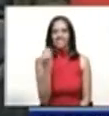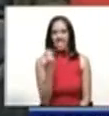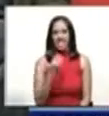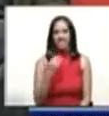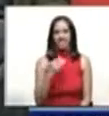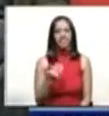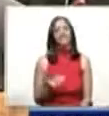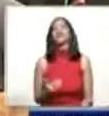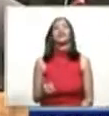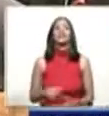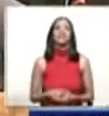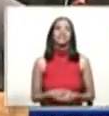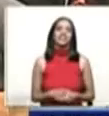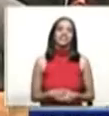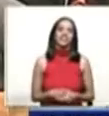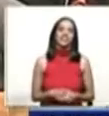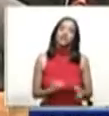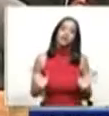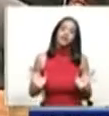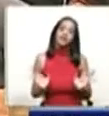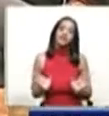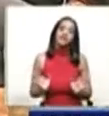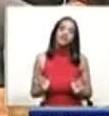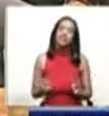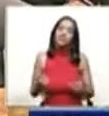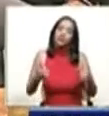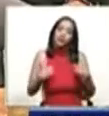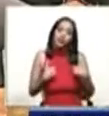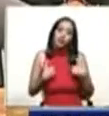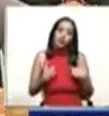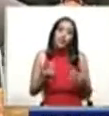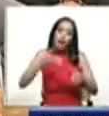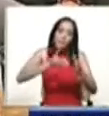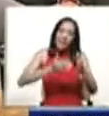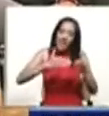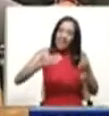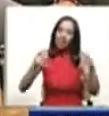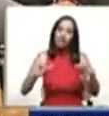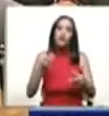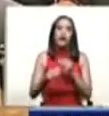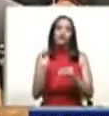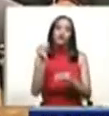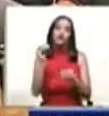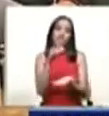que jugaron fútbol ahí en Puerto Cabello? Bueno, yo no le voy a picar la torta, yo le voy a hacer un quesillo.